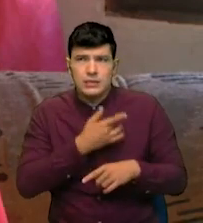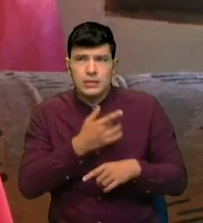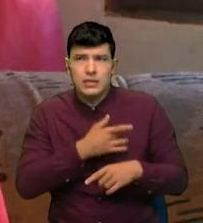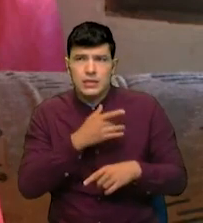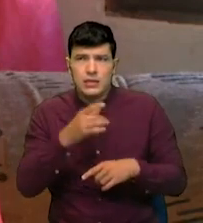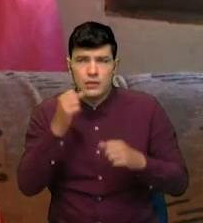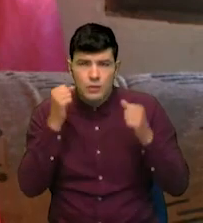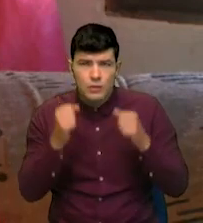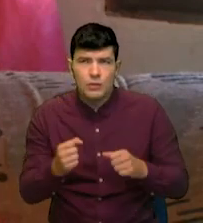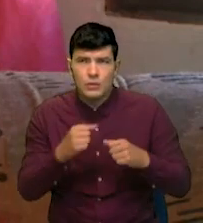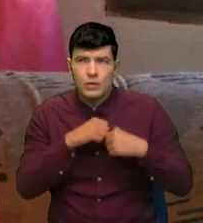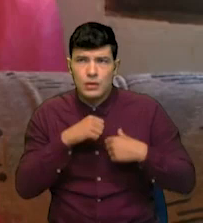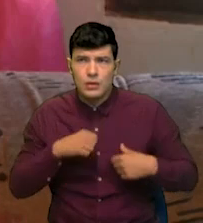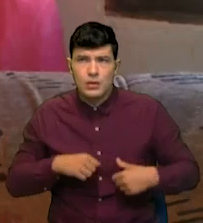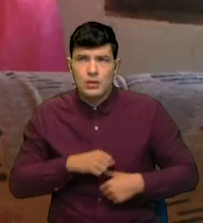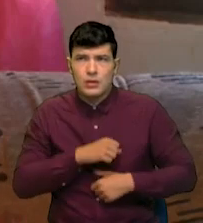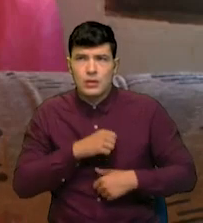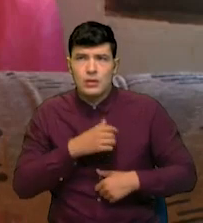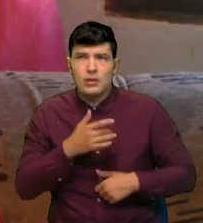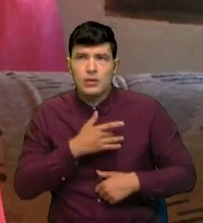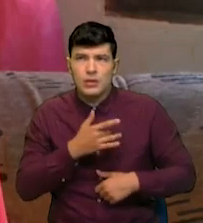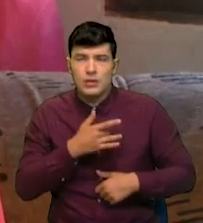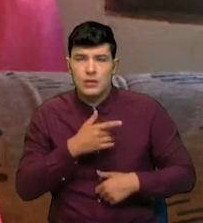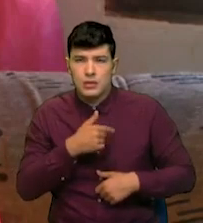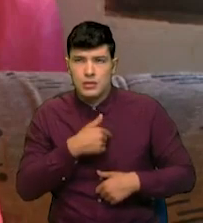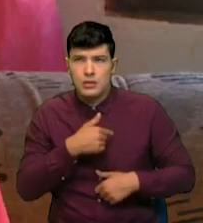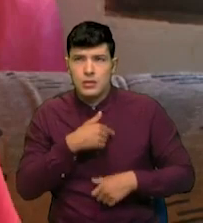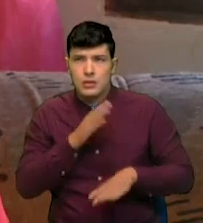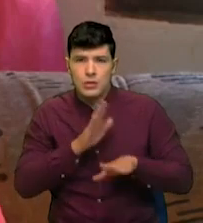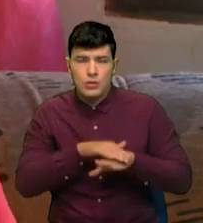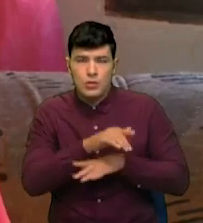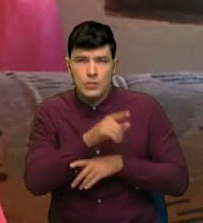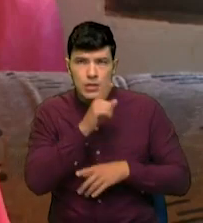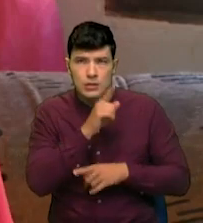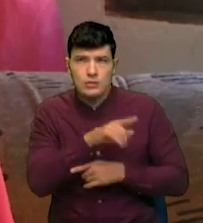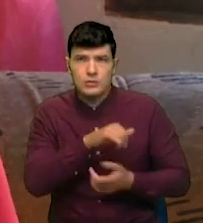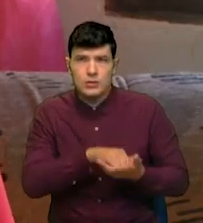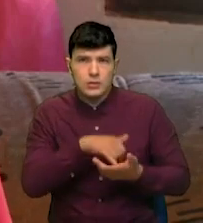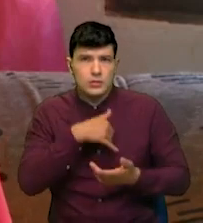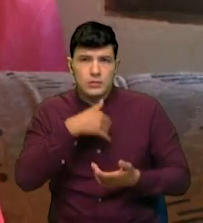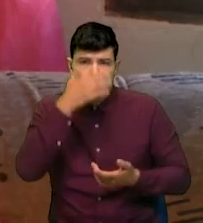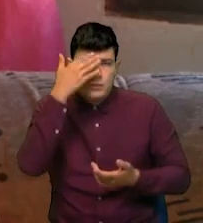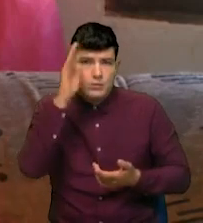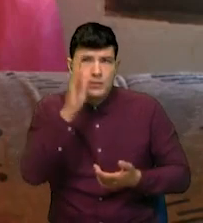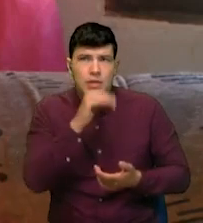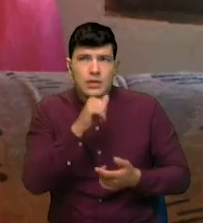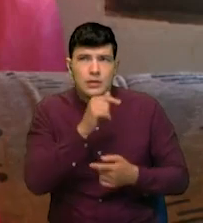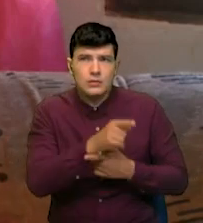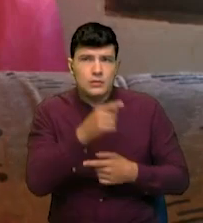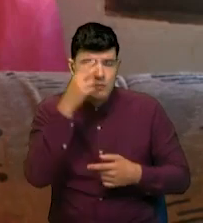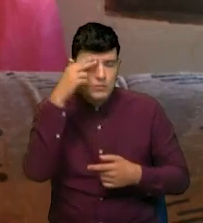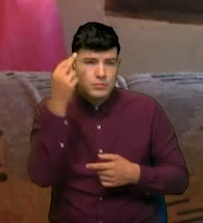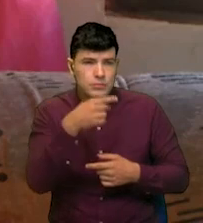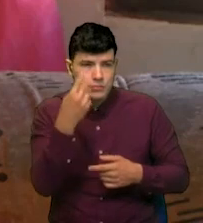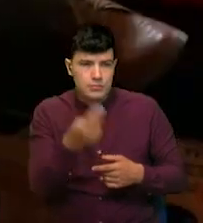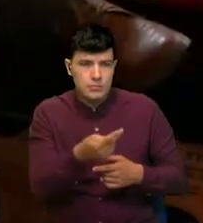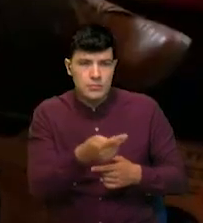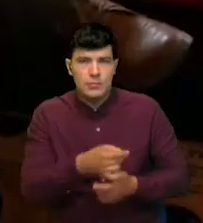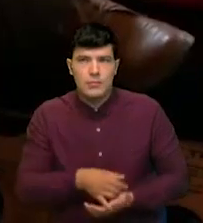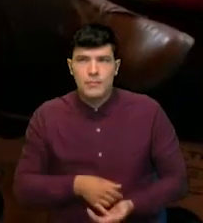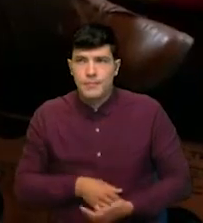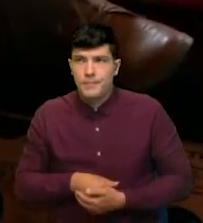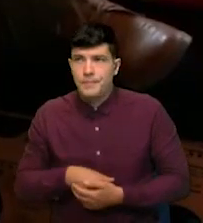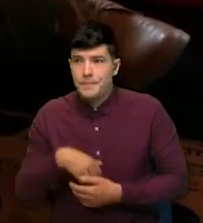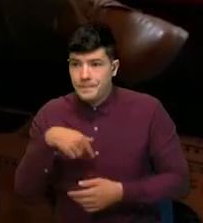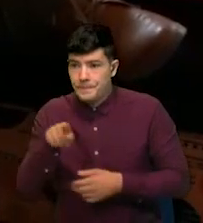muy fuerte en el corazón que sobre lo que que alguien lo supone y me imagino que eso fue lo que en mayo el